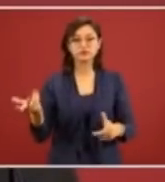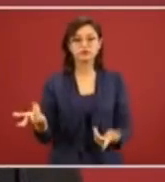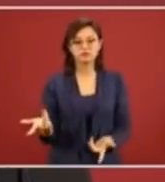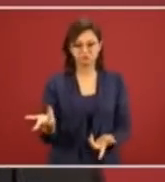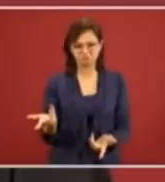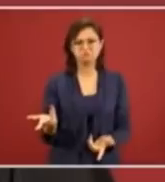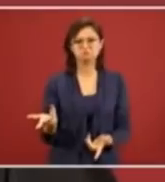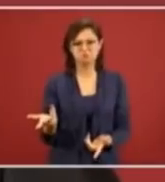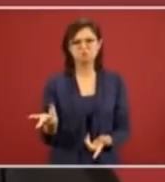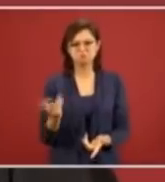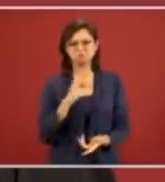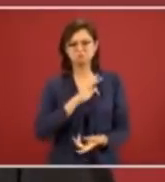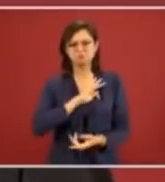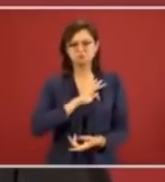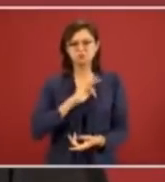y que puedan